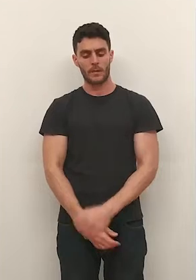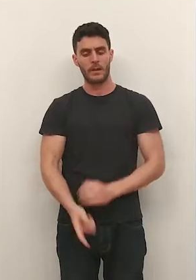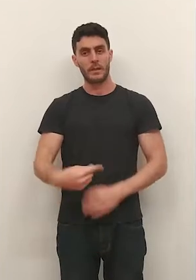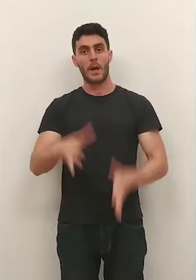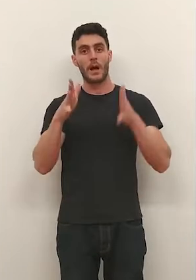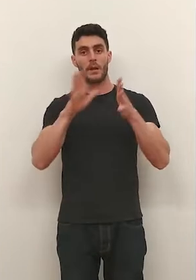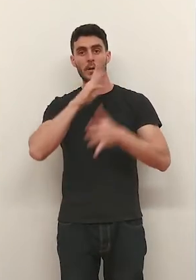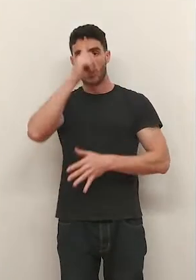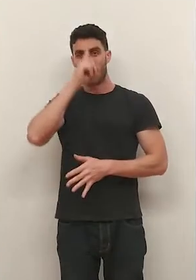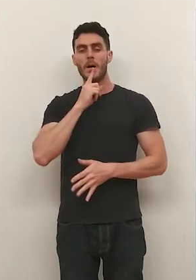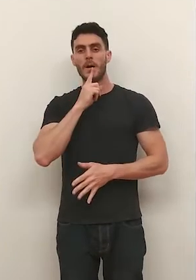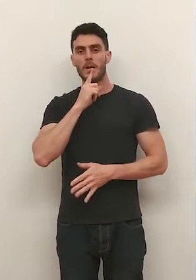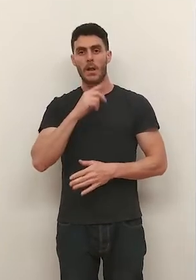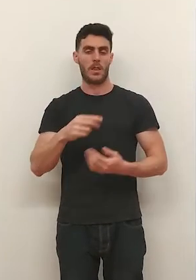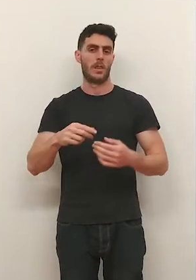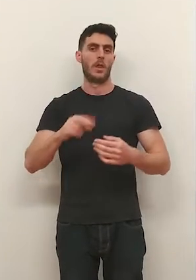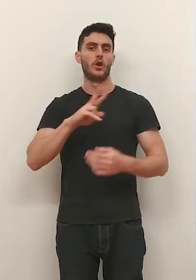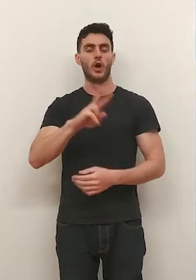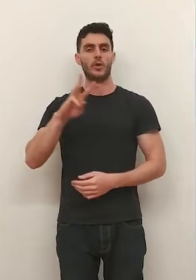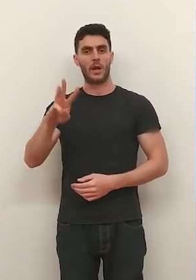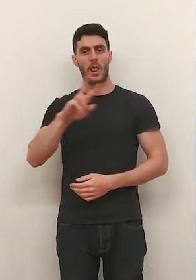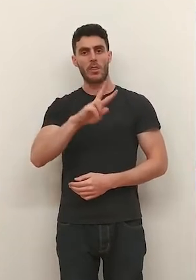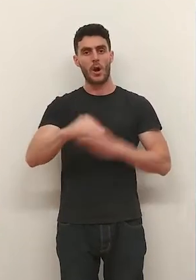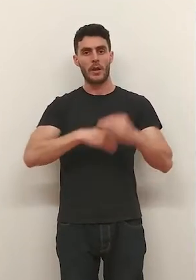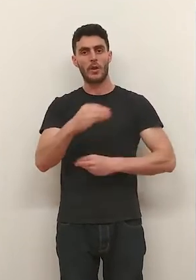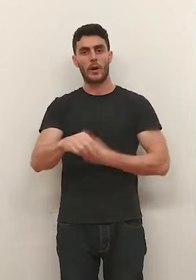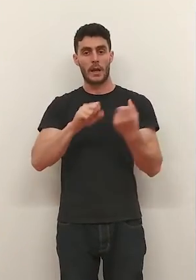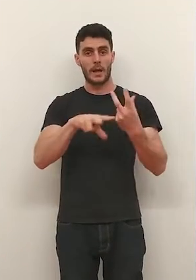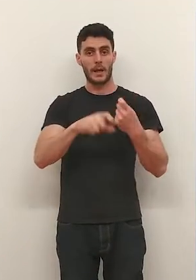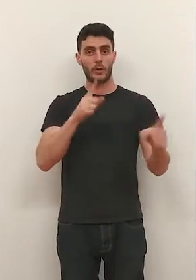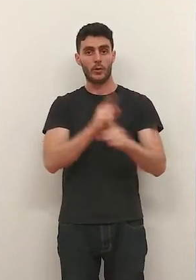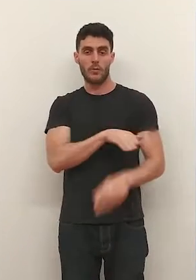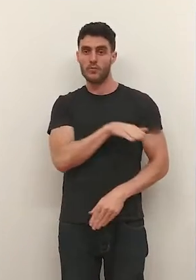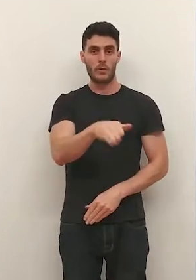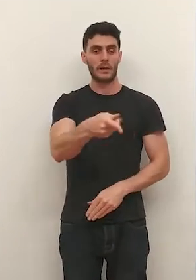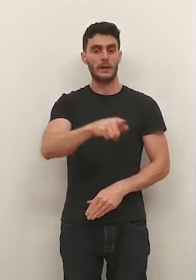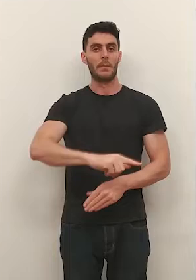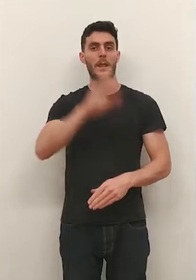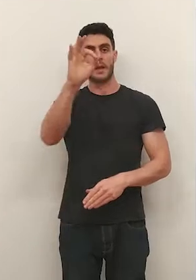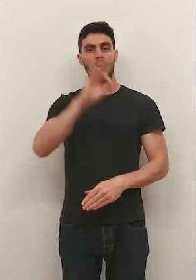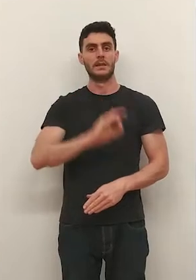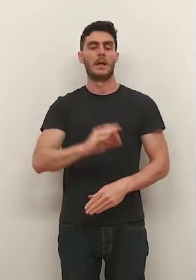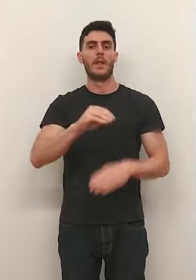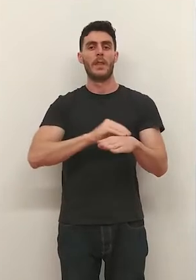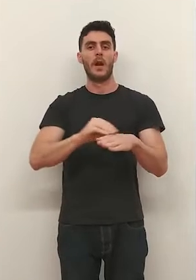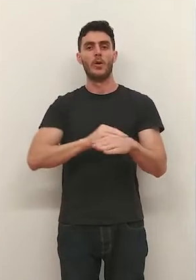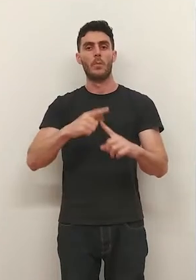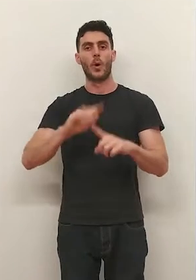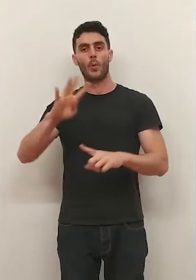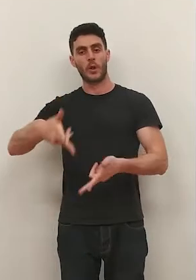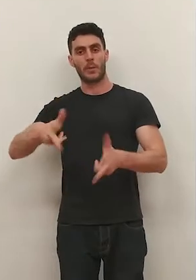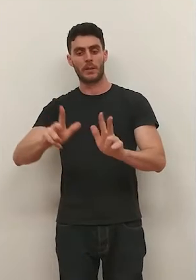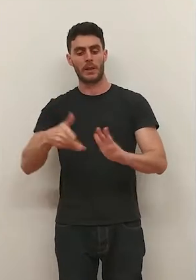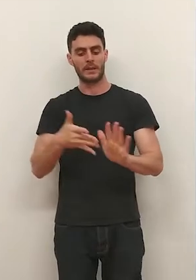Y muy atentos a estas imágenes, circulaba por la 232 invadiendo el carril contrario y lo hacía con una tasa de alcohol 4 veces superior a la